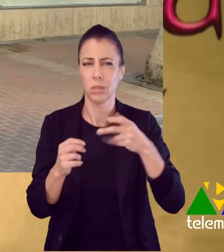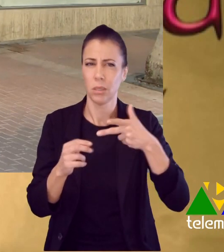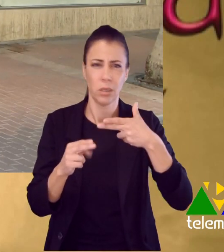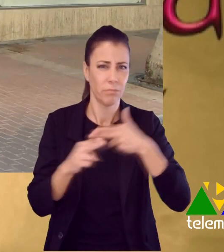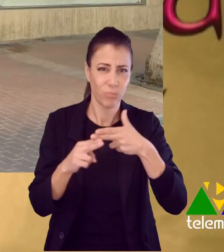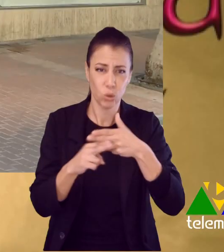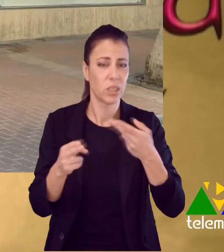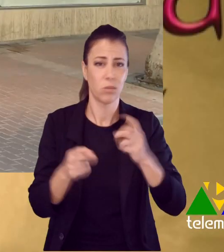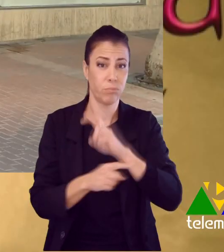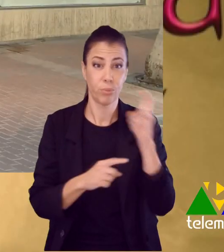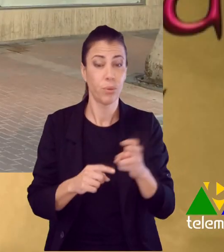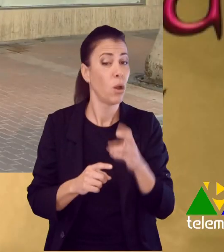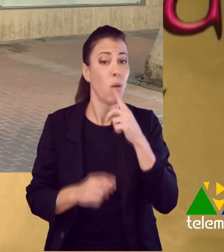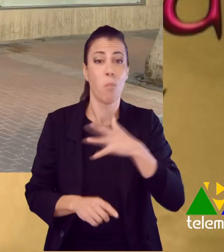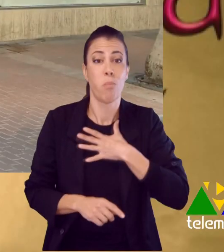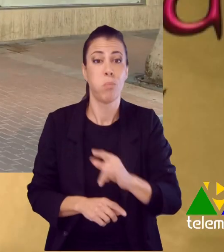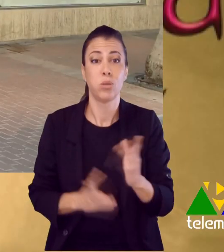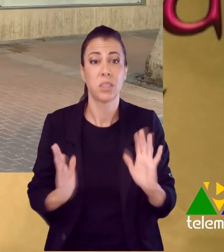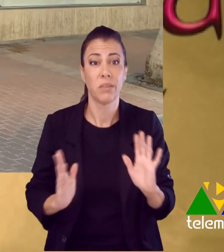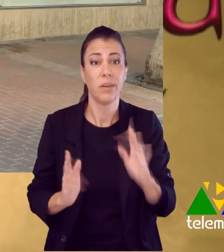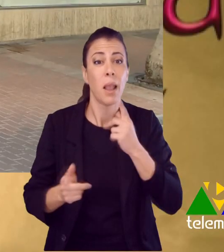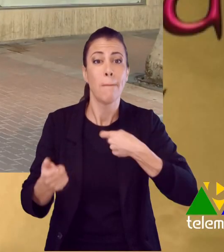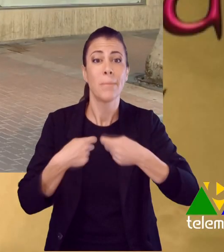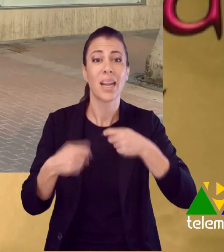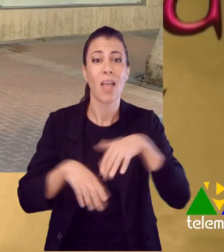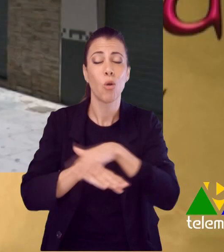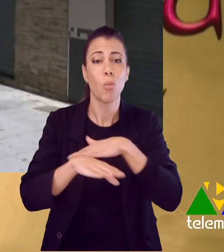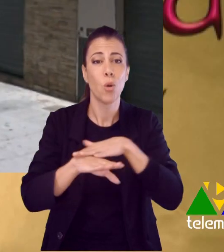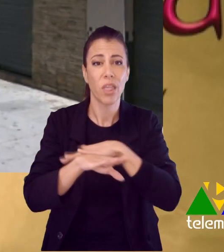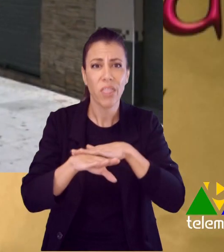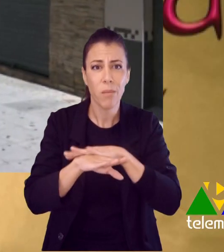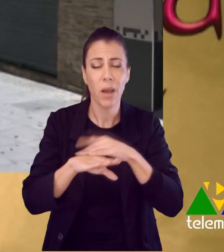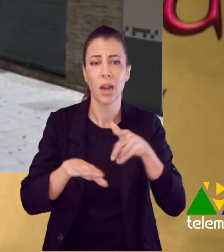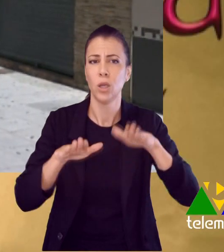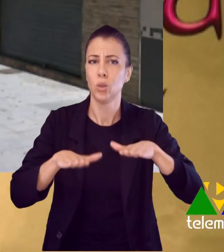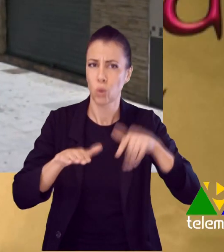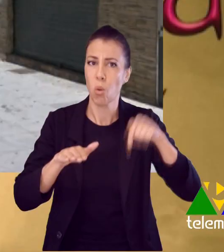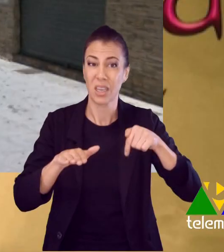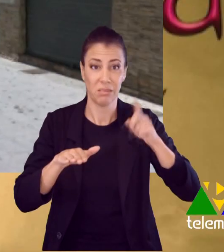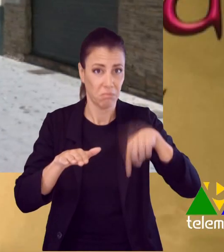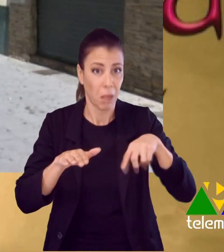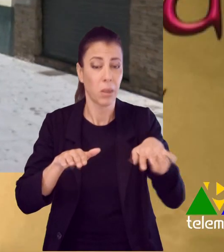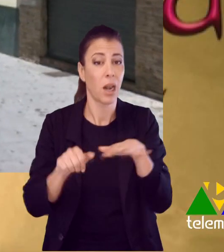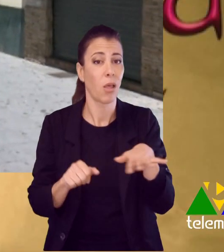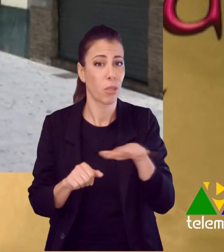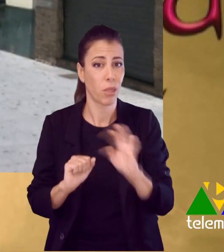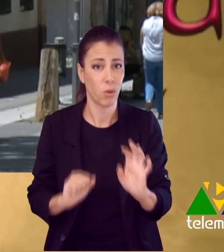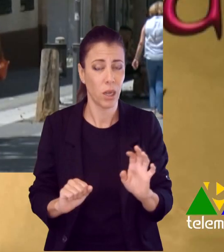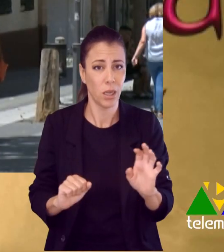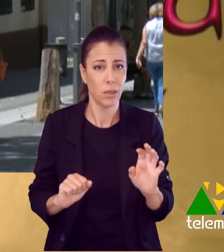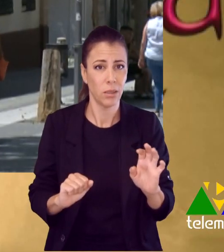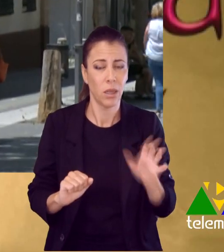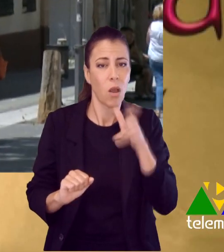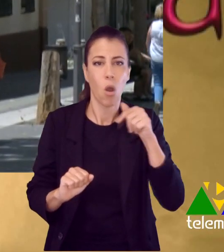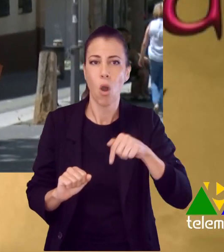¿no? Posiblemente porque el mercado municipal estuvo en esa zona, ¿no?